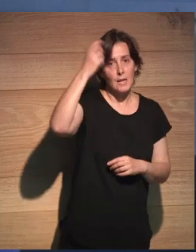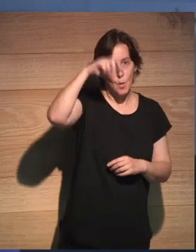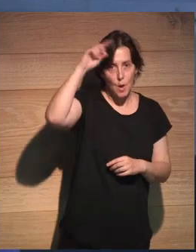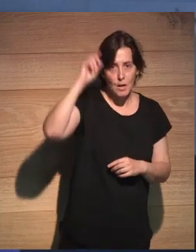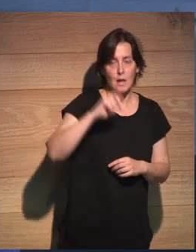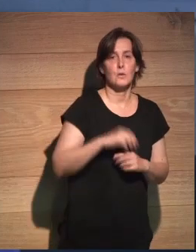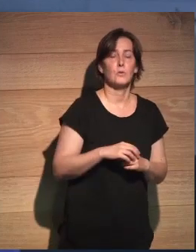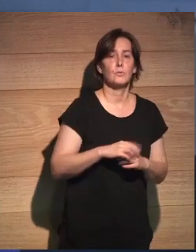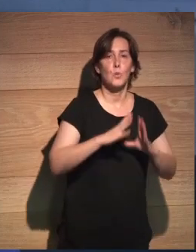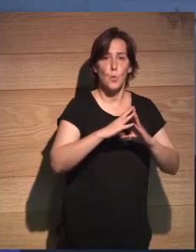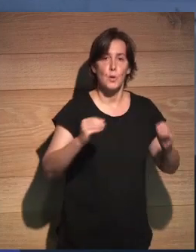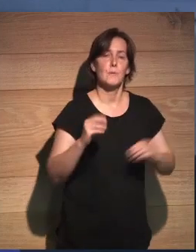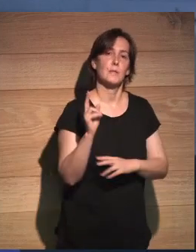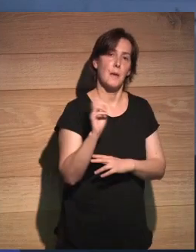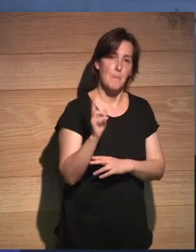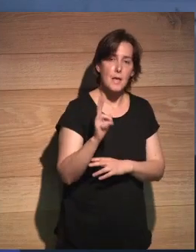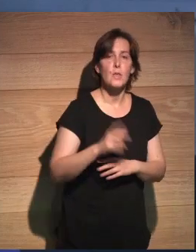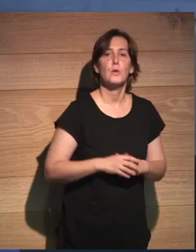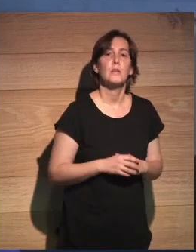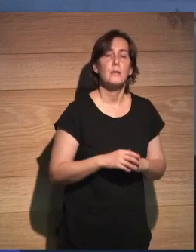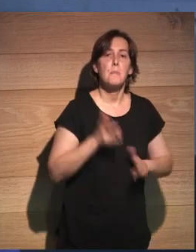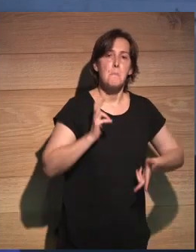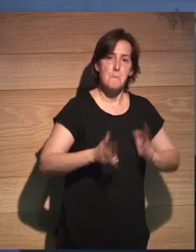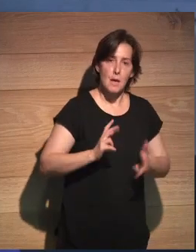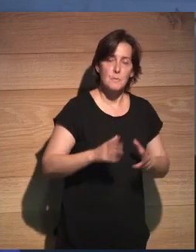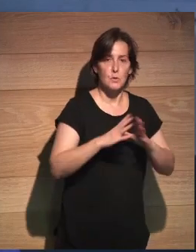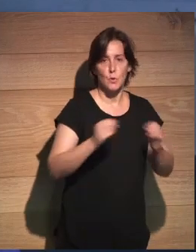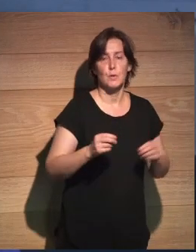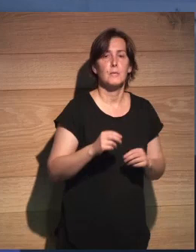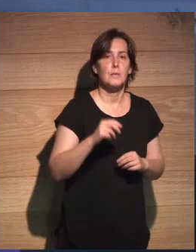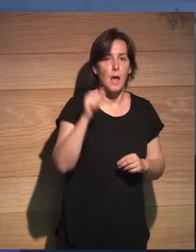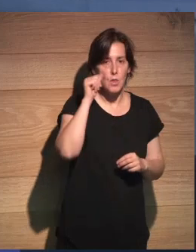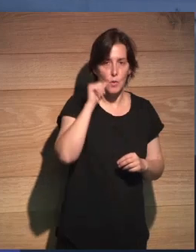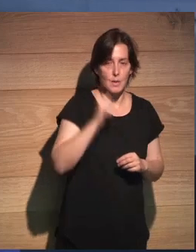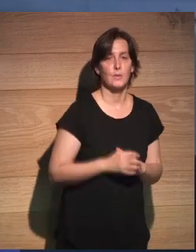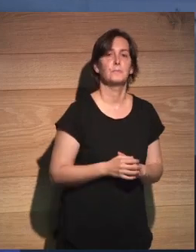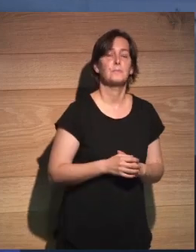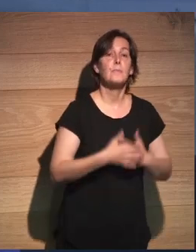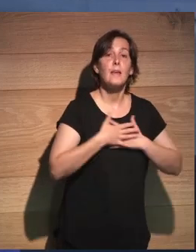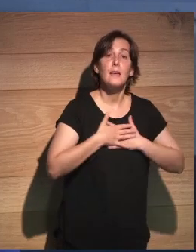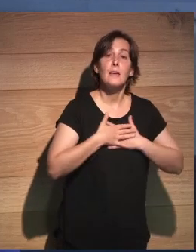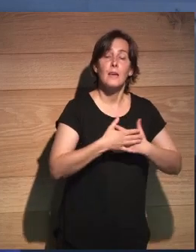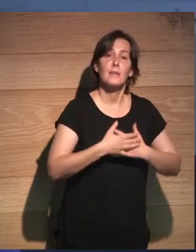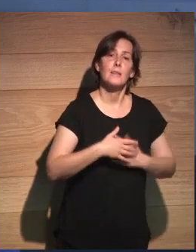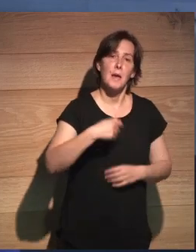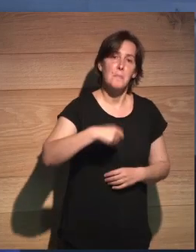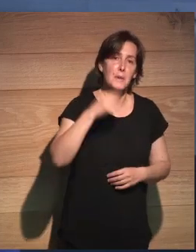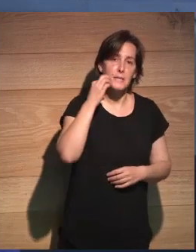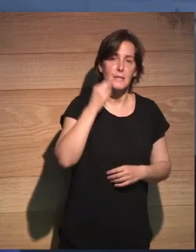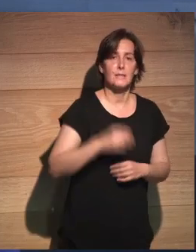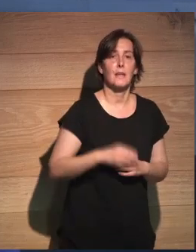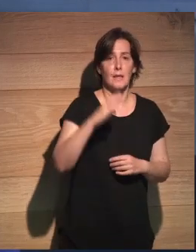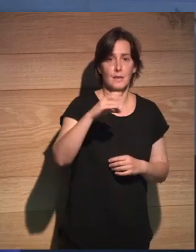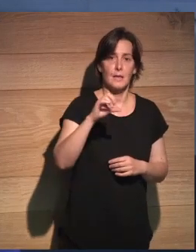de Valladolid, Universidad del País Vasco y Universidad de Oviedo. Querida presidenta del CSIC, amiga